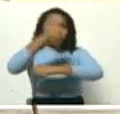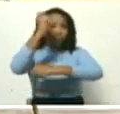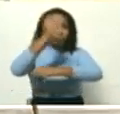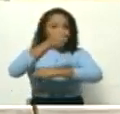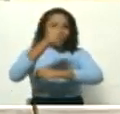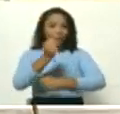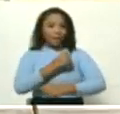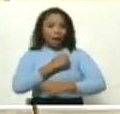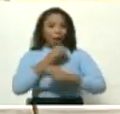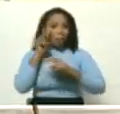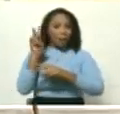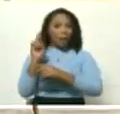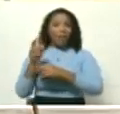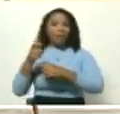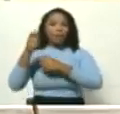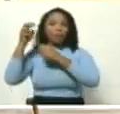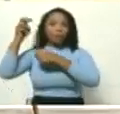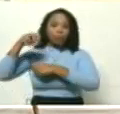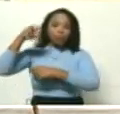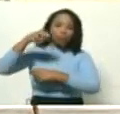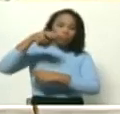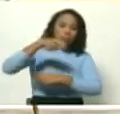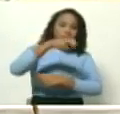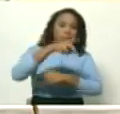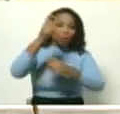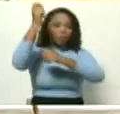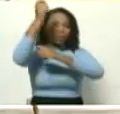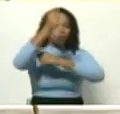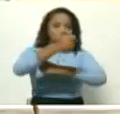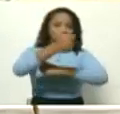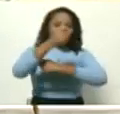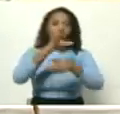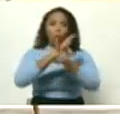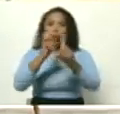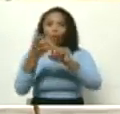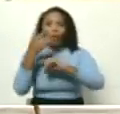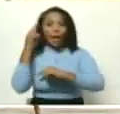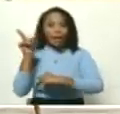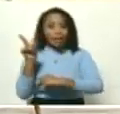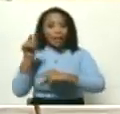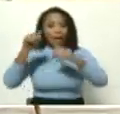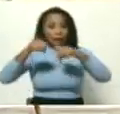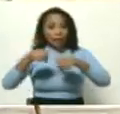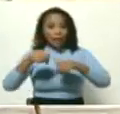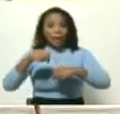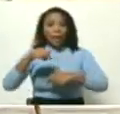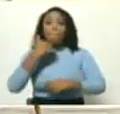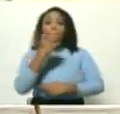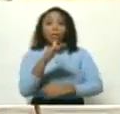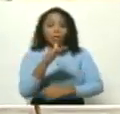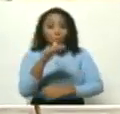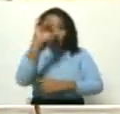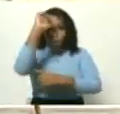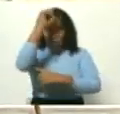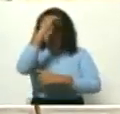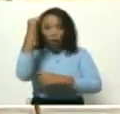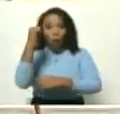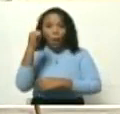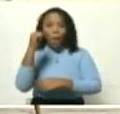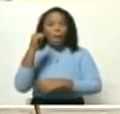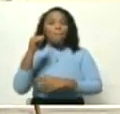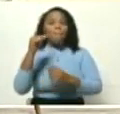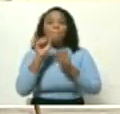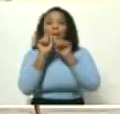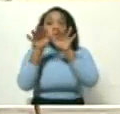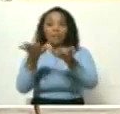que bajaron las palmas como es tradición, y que este domingo serán bendecidas en la misa